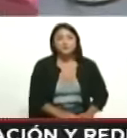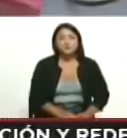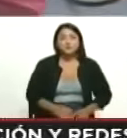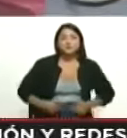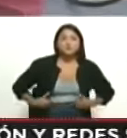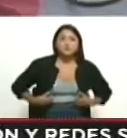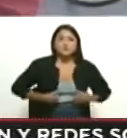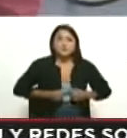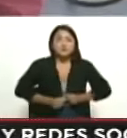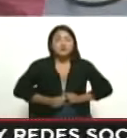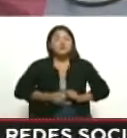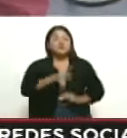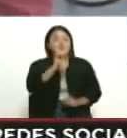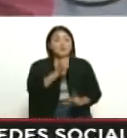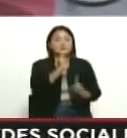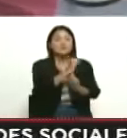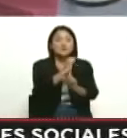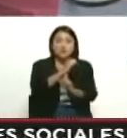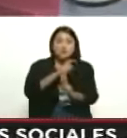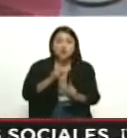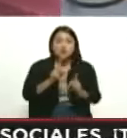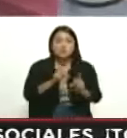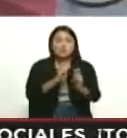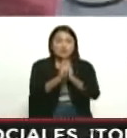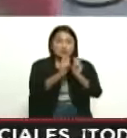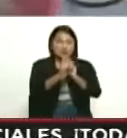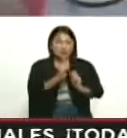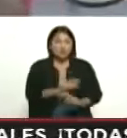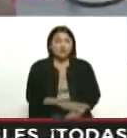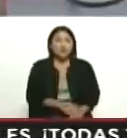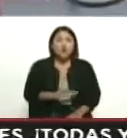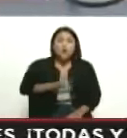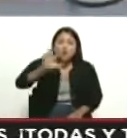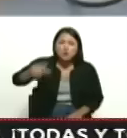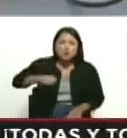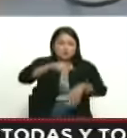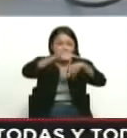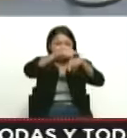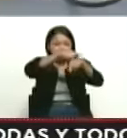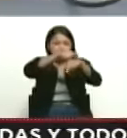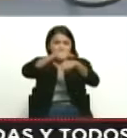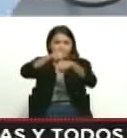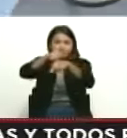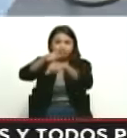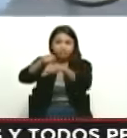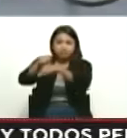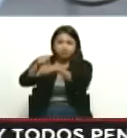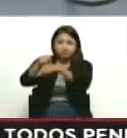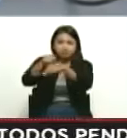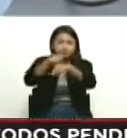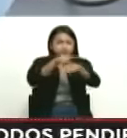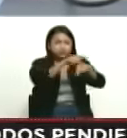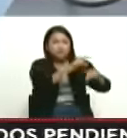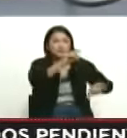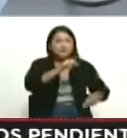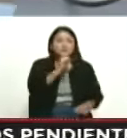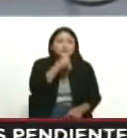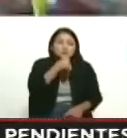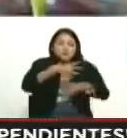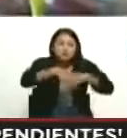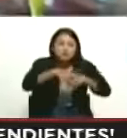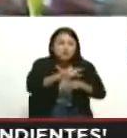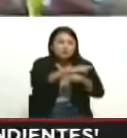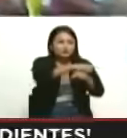asesino de estudiantes, de periodistas, fue el que compró la ballena, el rinoceronte, para metérsela a los viejitos que iban a pedir por